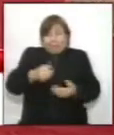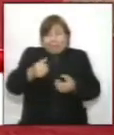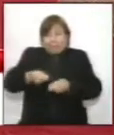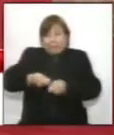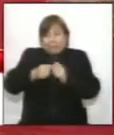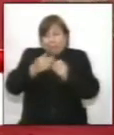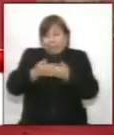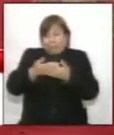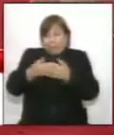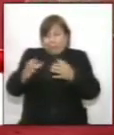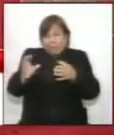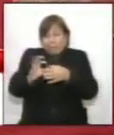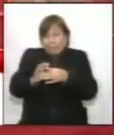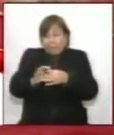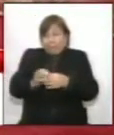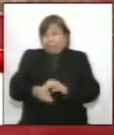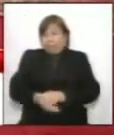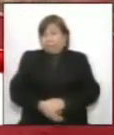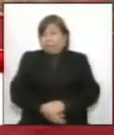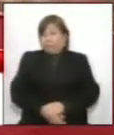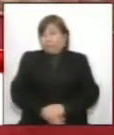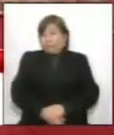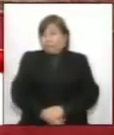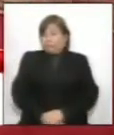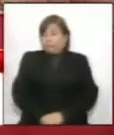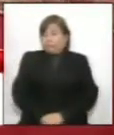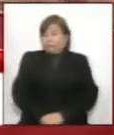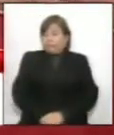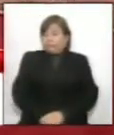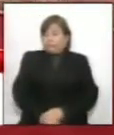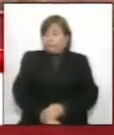de forma unánime? Gracias.